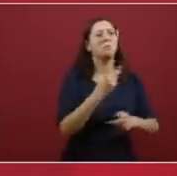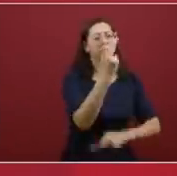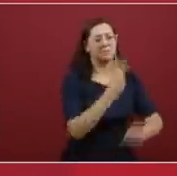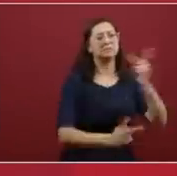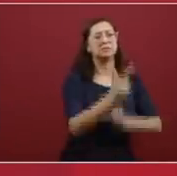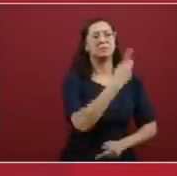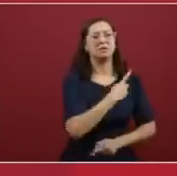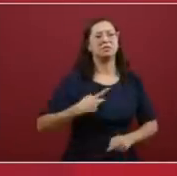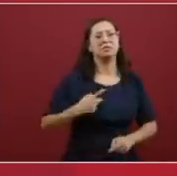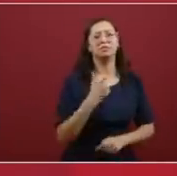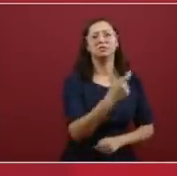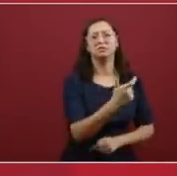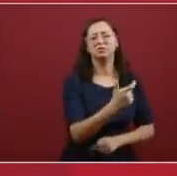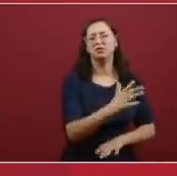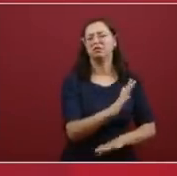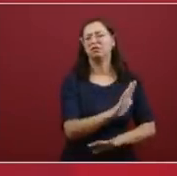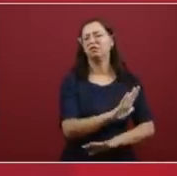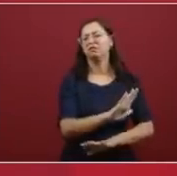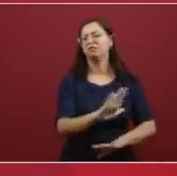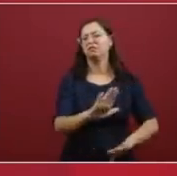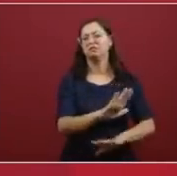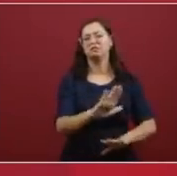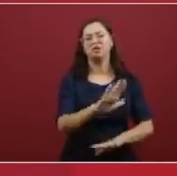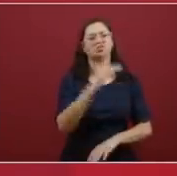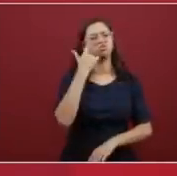porque ese es otro compromiso,